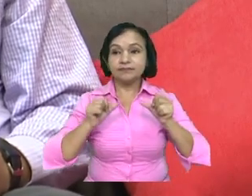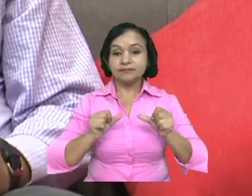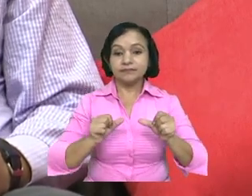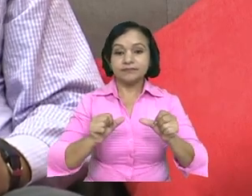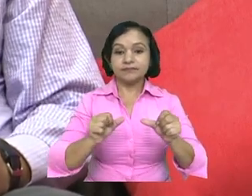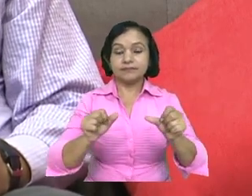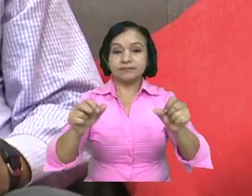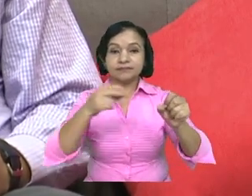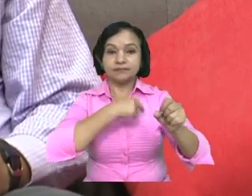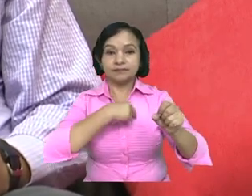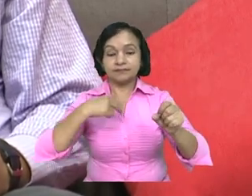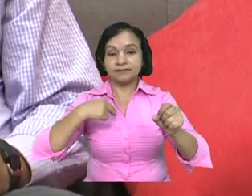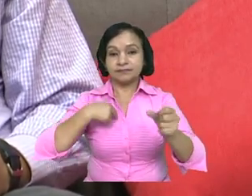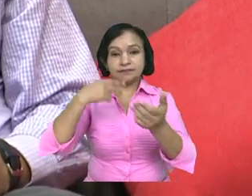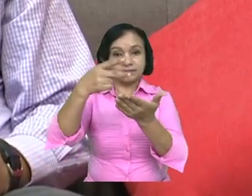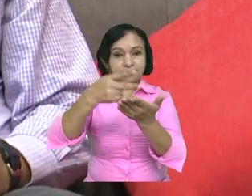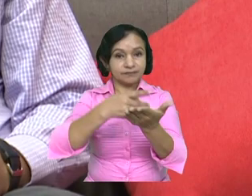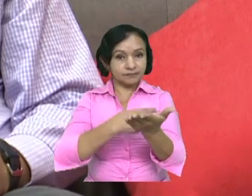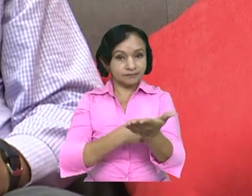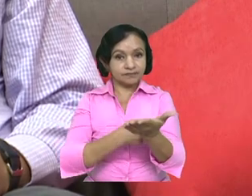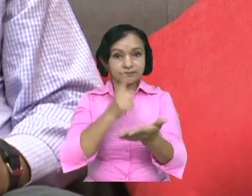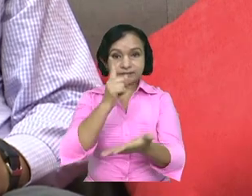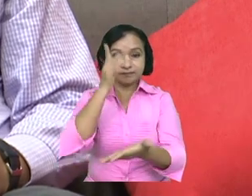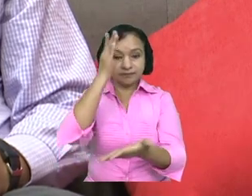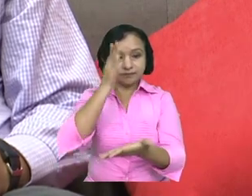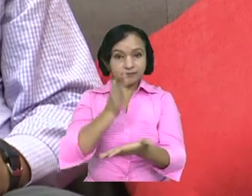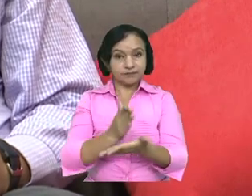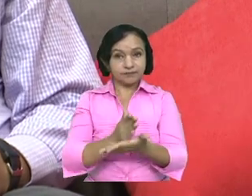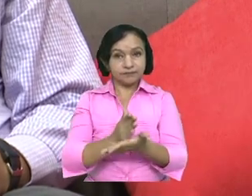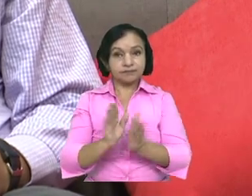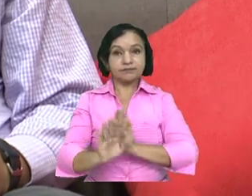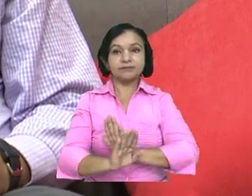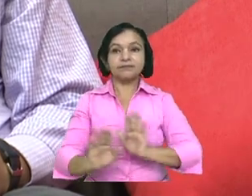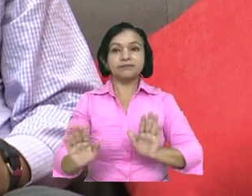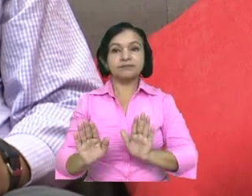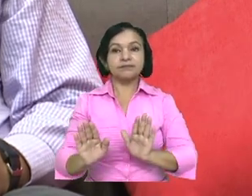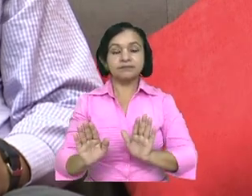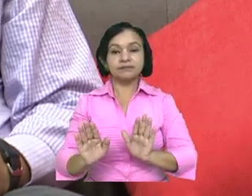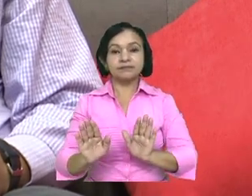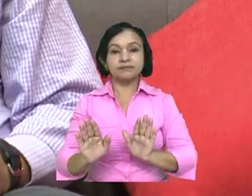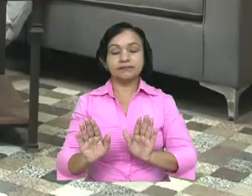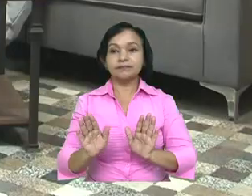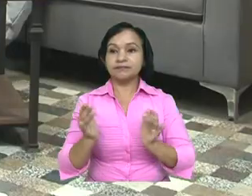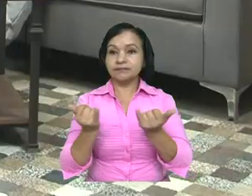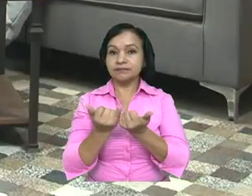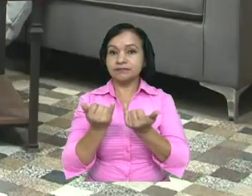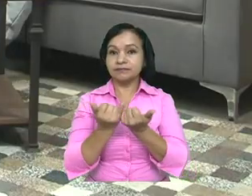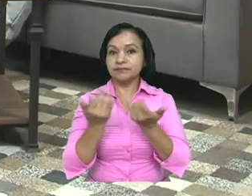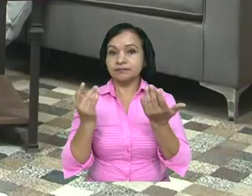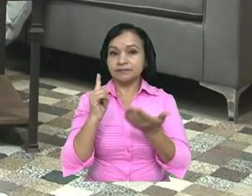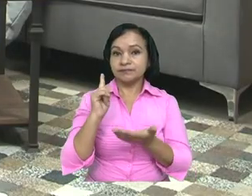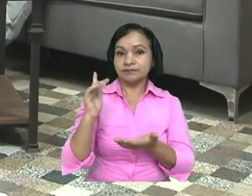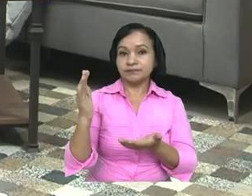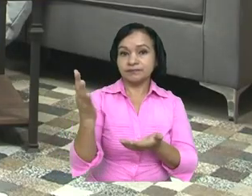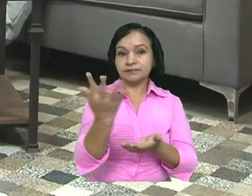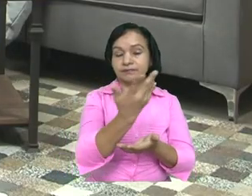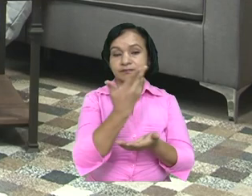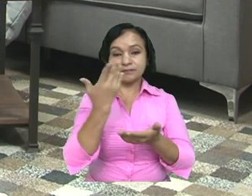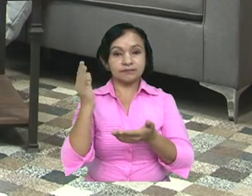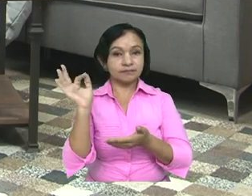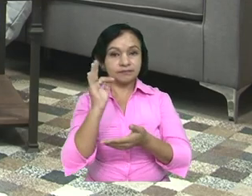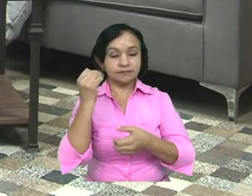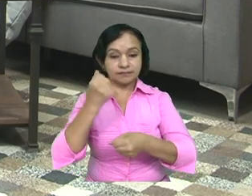se está ejecutando el proyecto, porque una vez que es concluido, a nivel físico, ¿eh? Digo, concluido, sí, sí, a nivel de